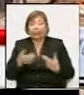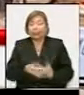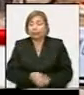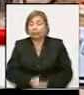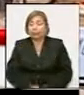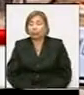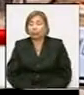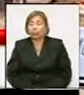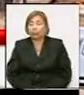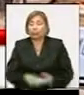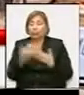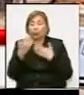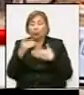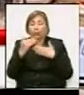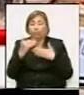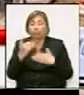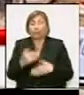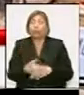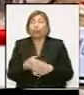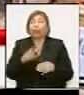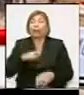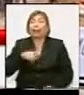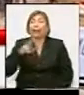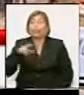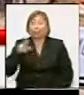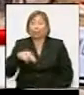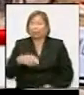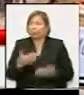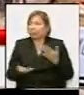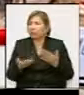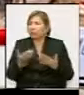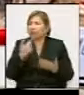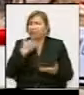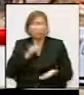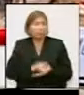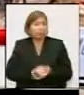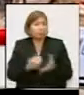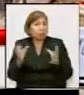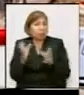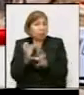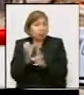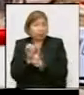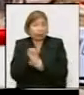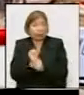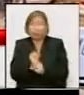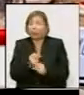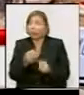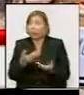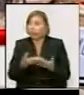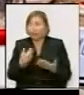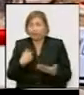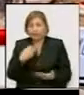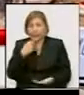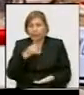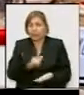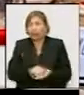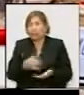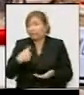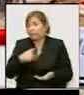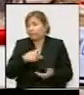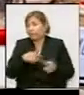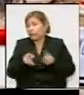un periodo de tiempo en ciertas regiones puede ser una medida desproporcionada. Esto para el fin que se persigue. Nos preocupa